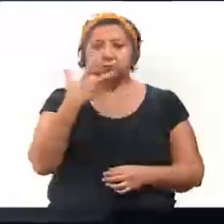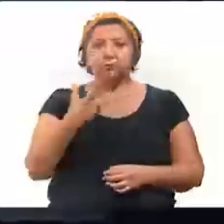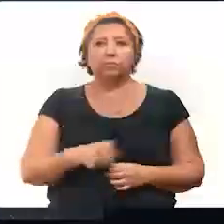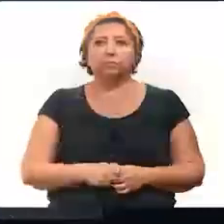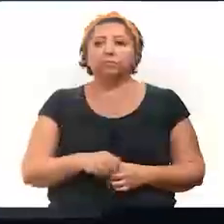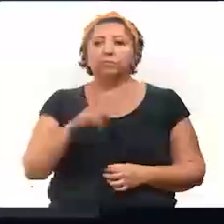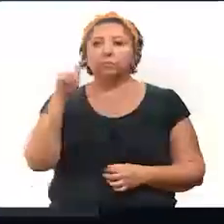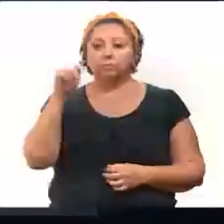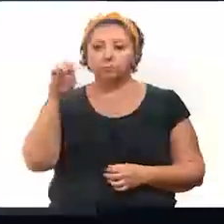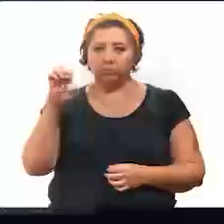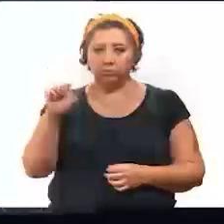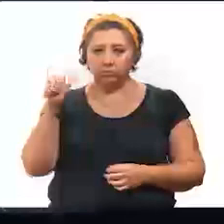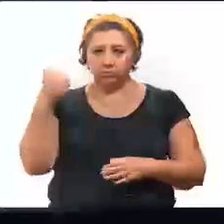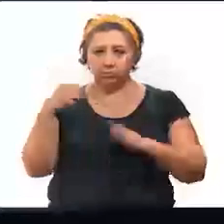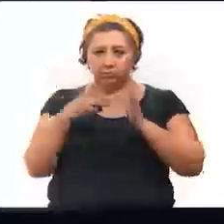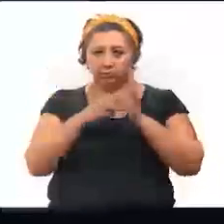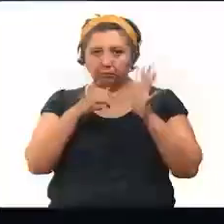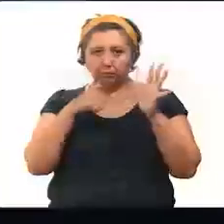12.238, en la zona oriente,